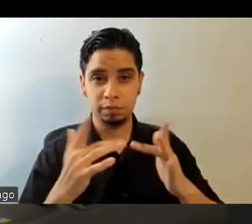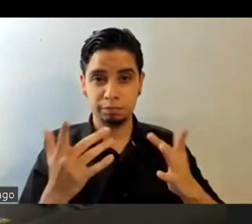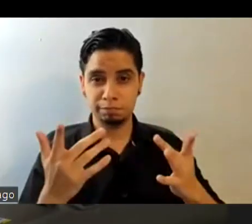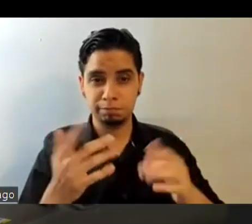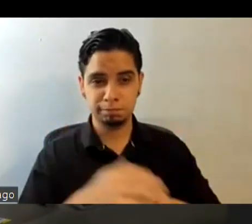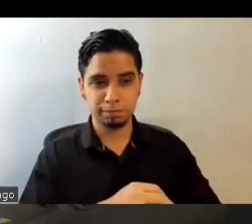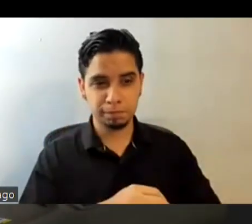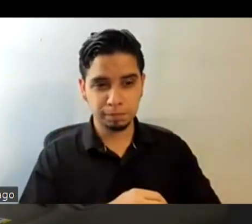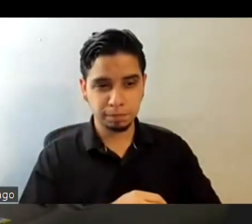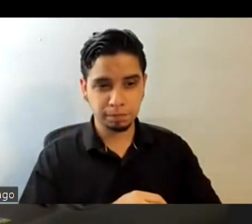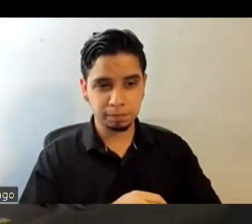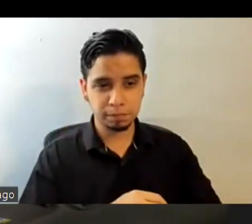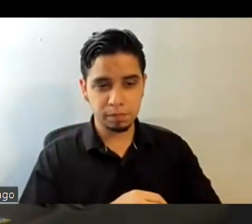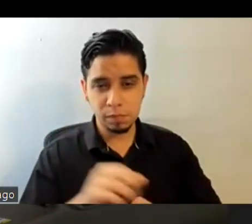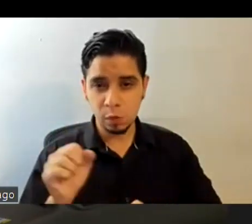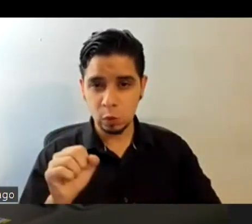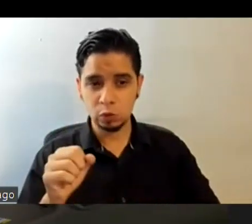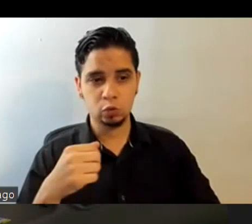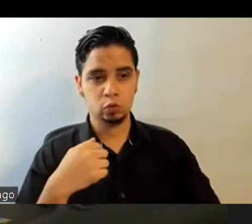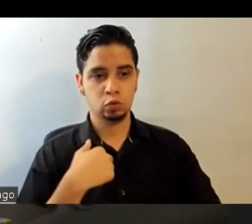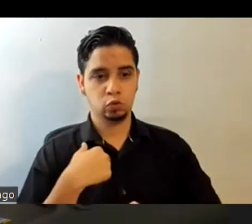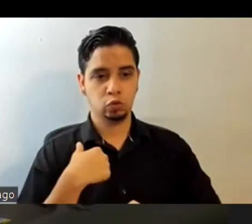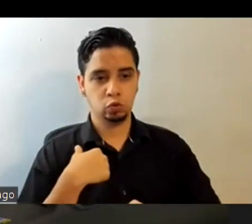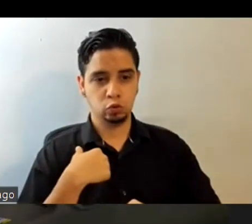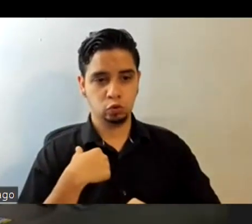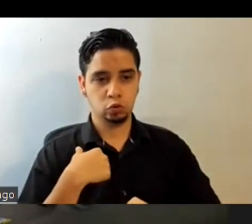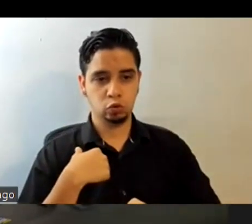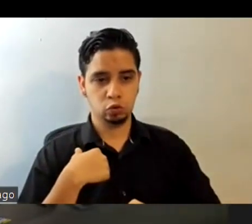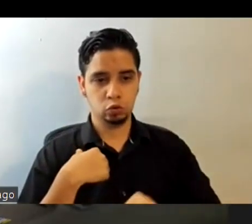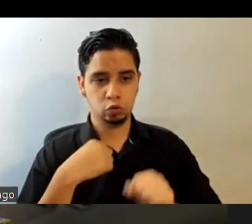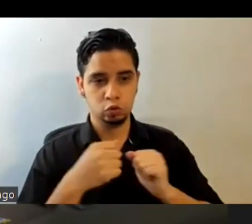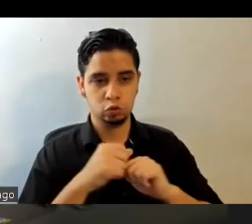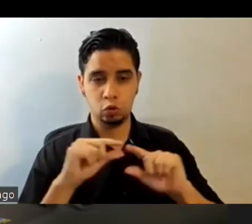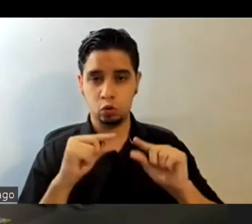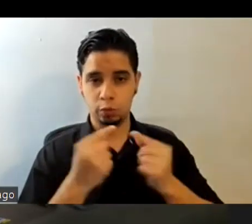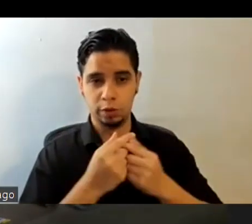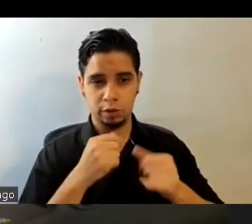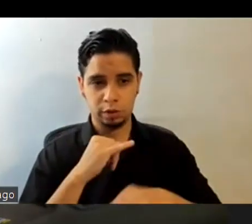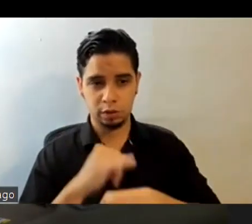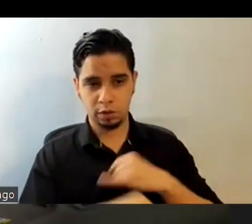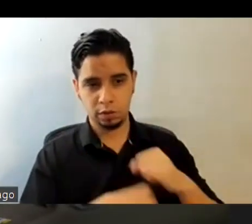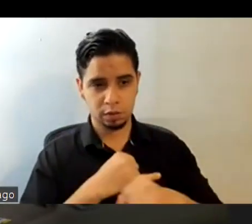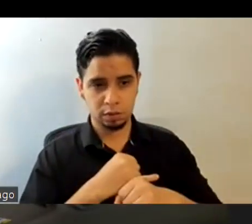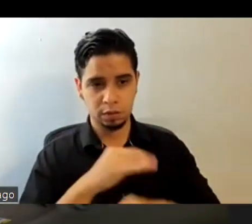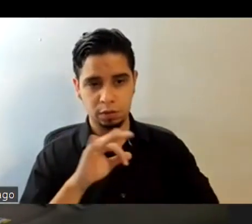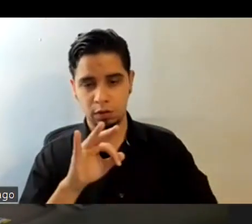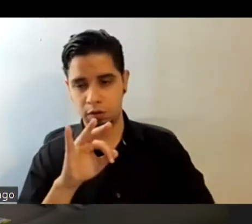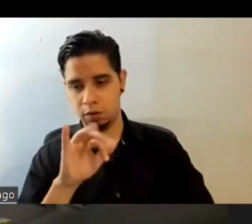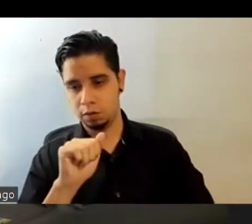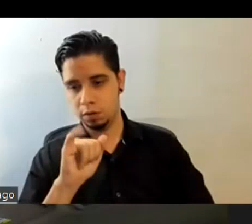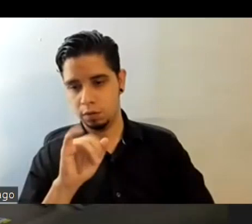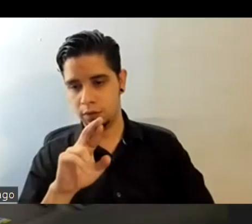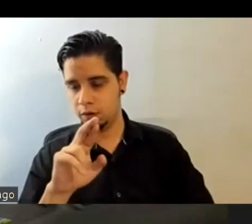ajá. Sí. Yo estuve con un grupo internacional que se llamaba Fair Saturday y